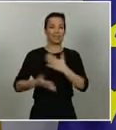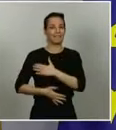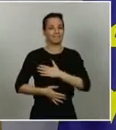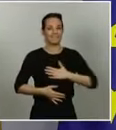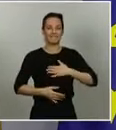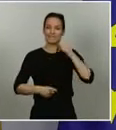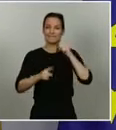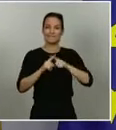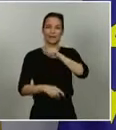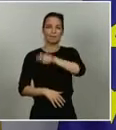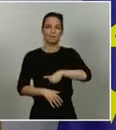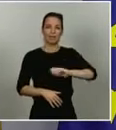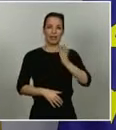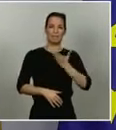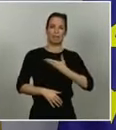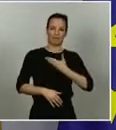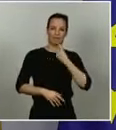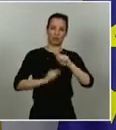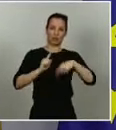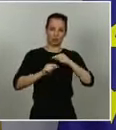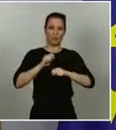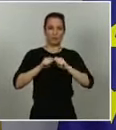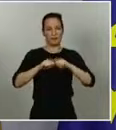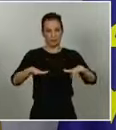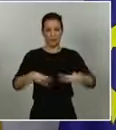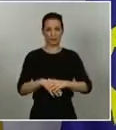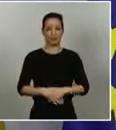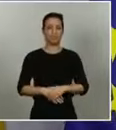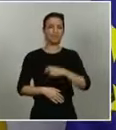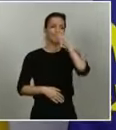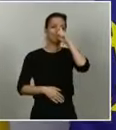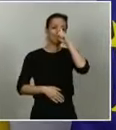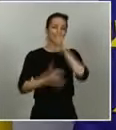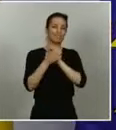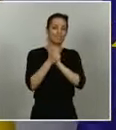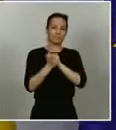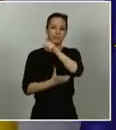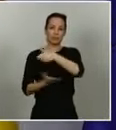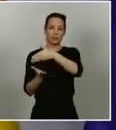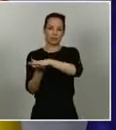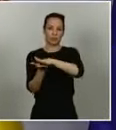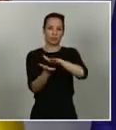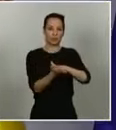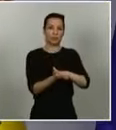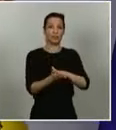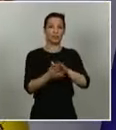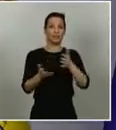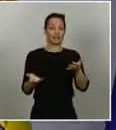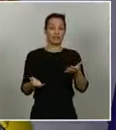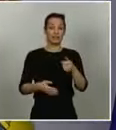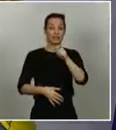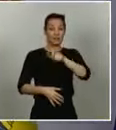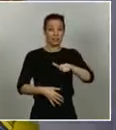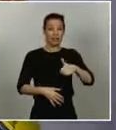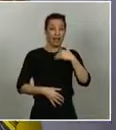pandemia. Recordar a las personas fallecidas y trasladar todo mi afecto y condolencias a las personas que han perdido a sus